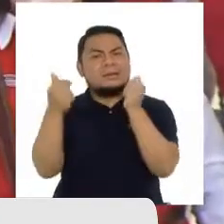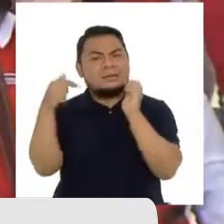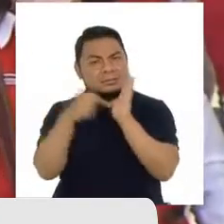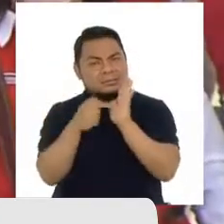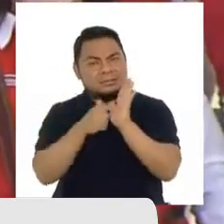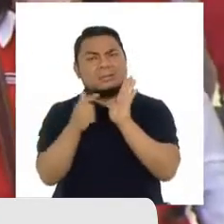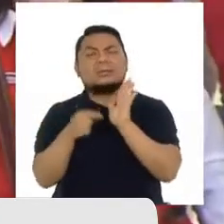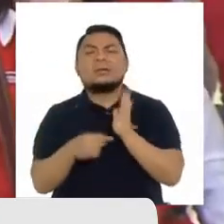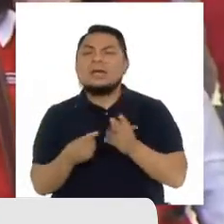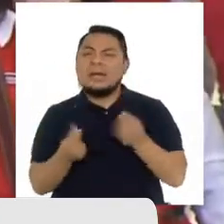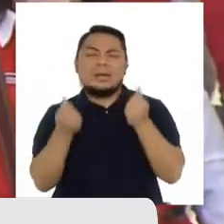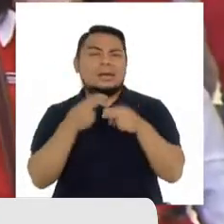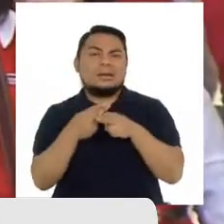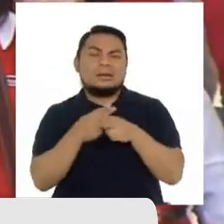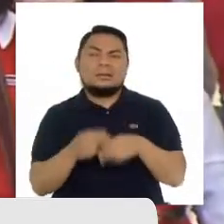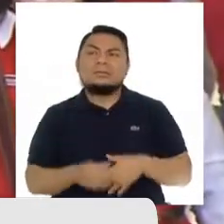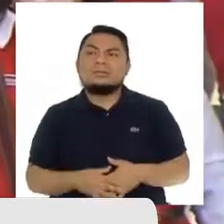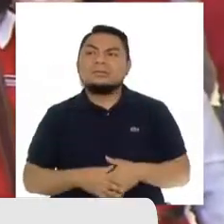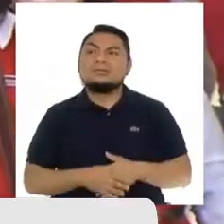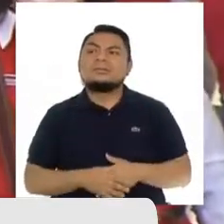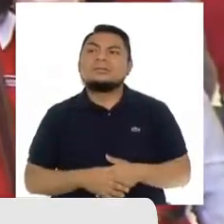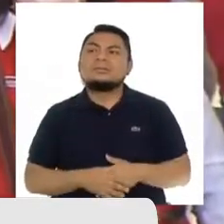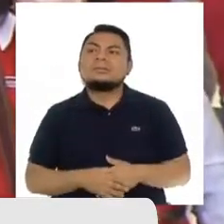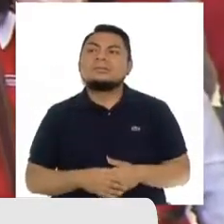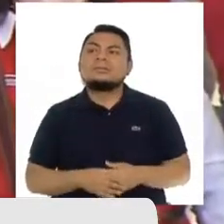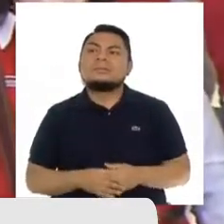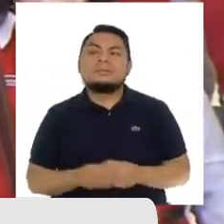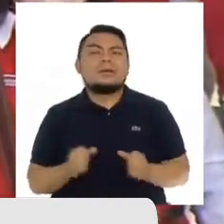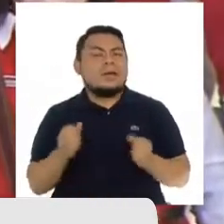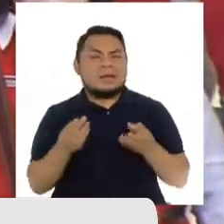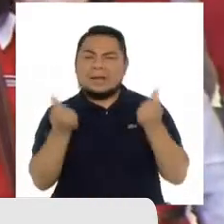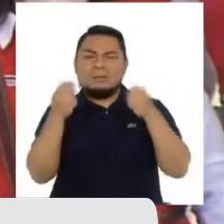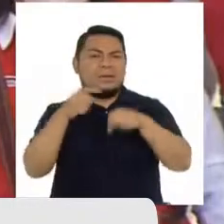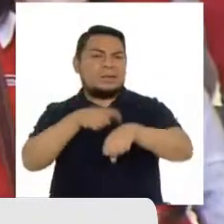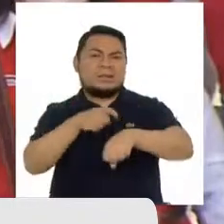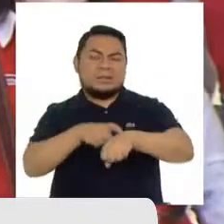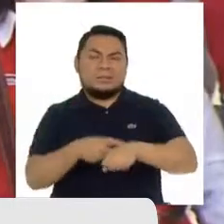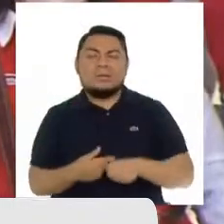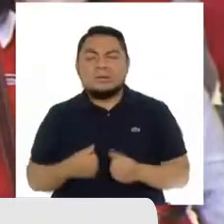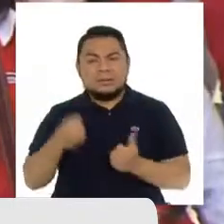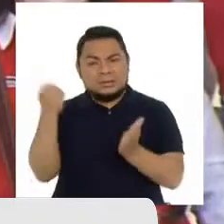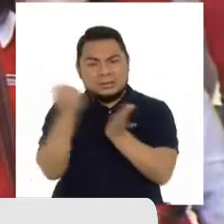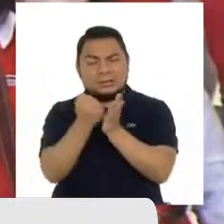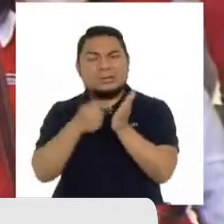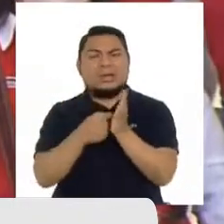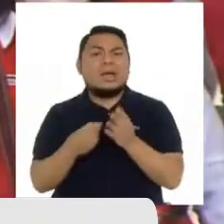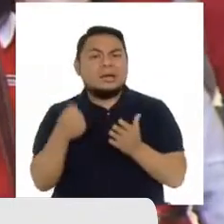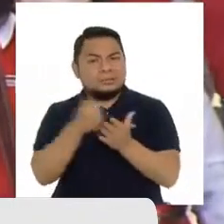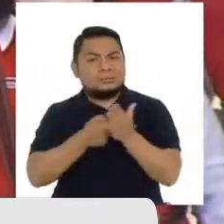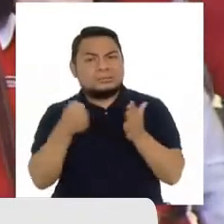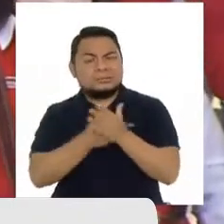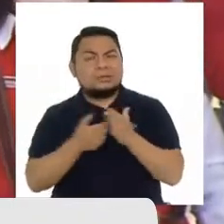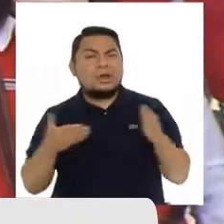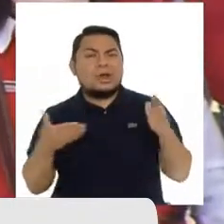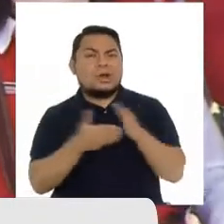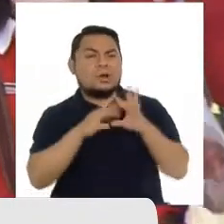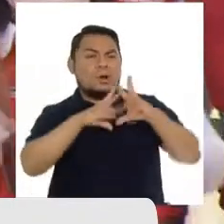alambre en el brazo en el más breve plazo posible para combatir con la corrupción